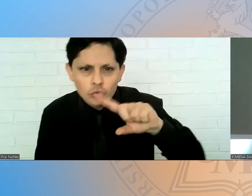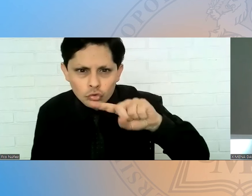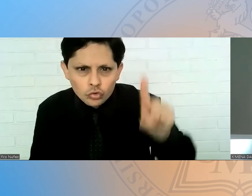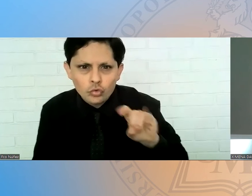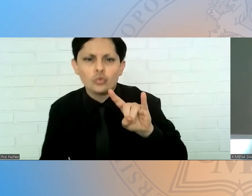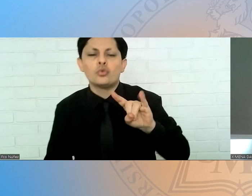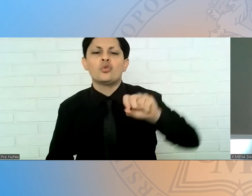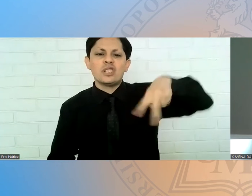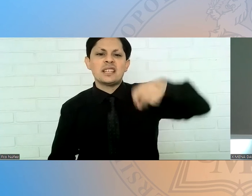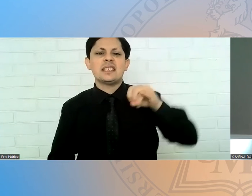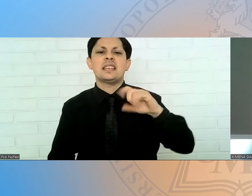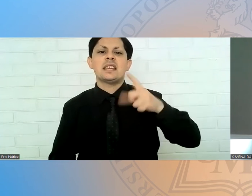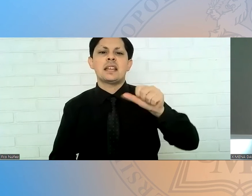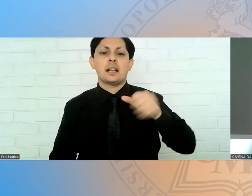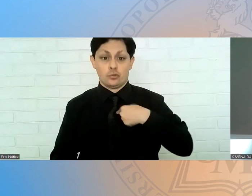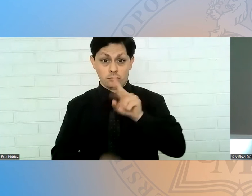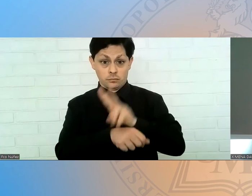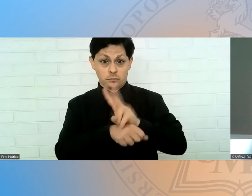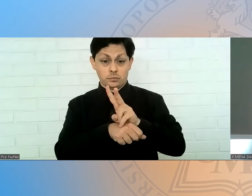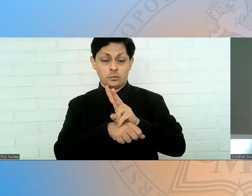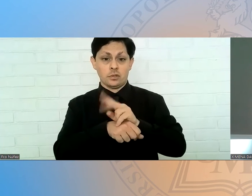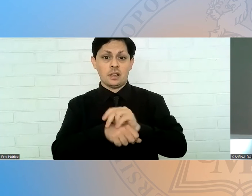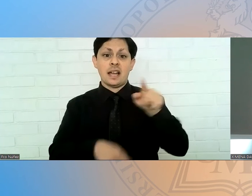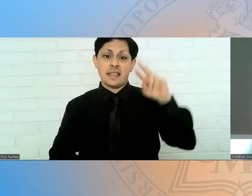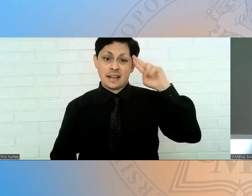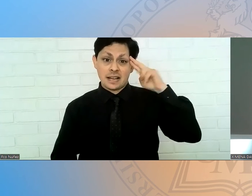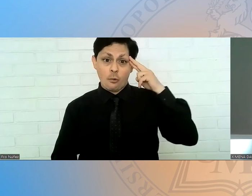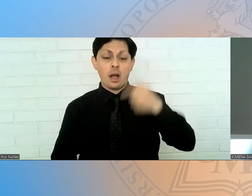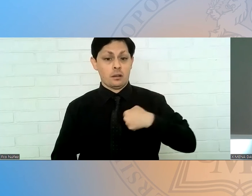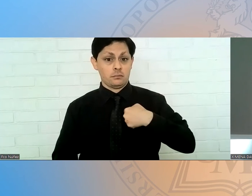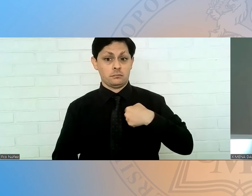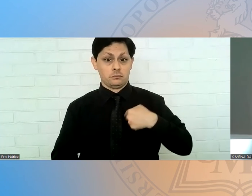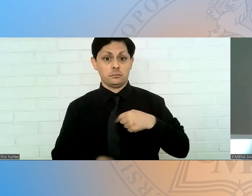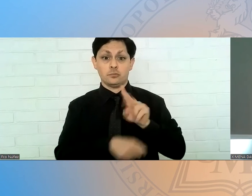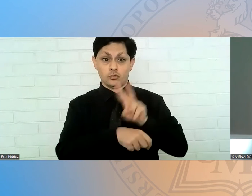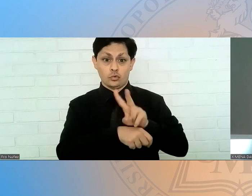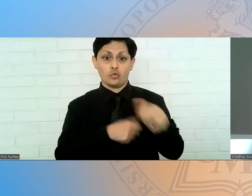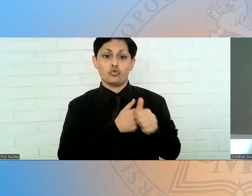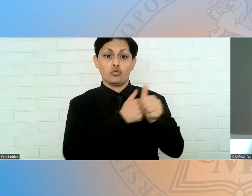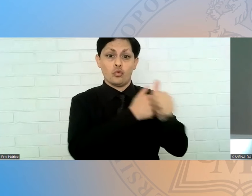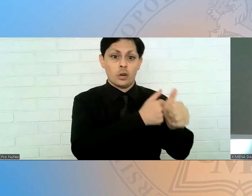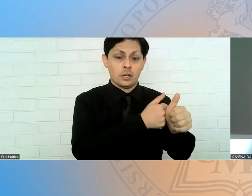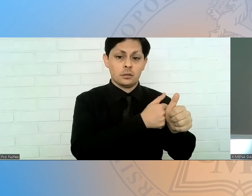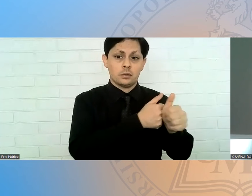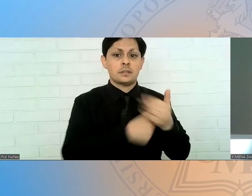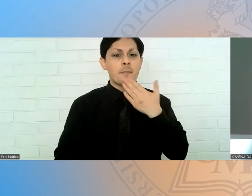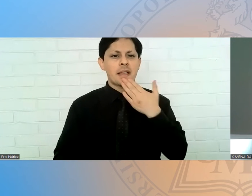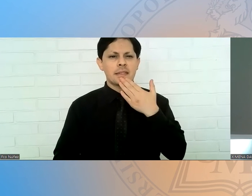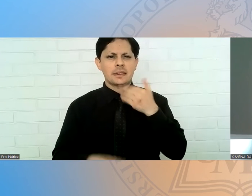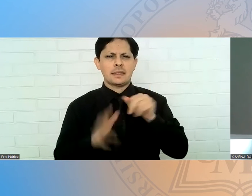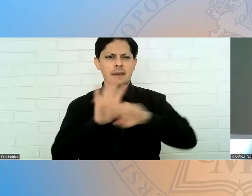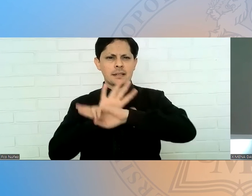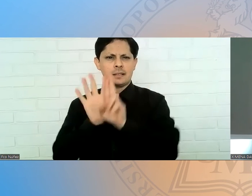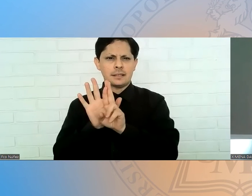Rancagua, también docente tutora de prácticas profesionales de PES, y especialmente de una asignatura de